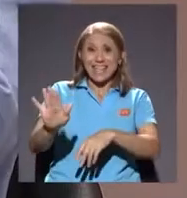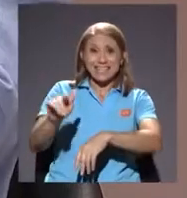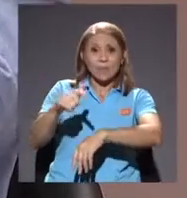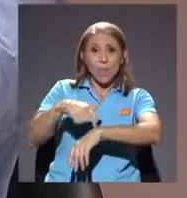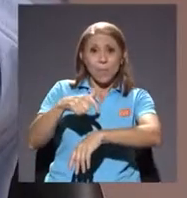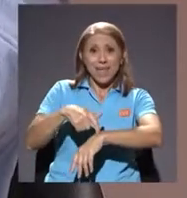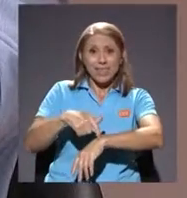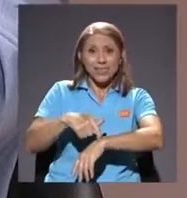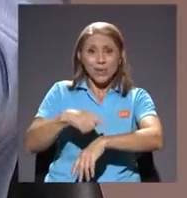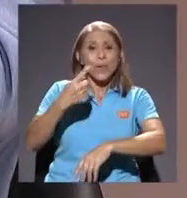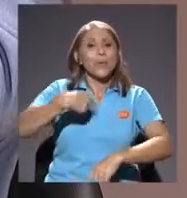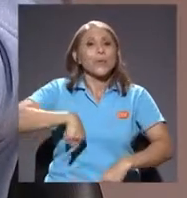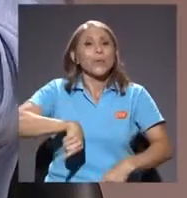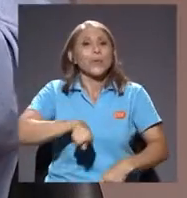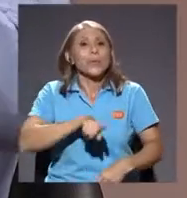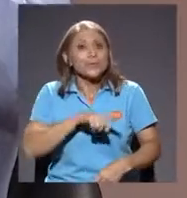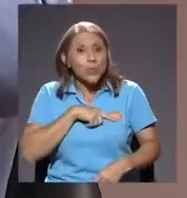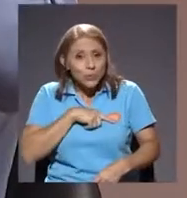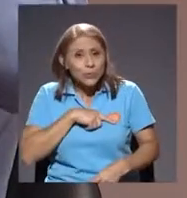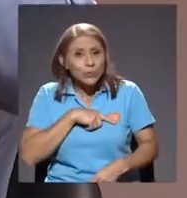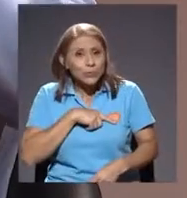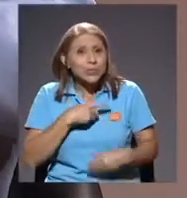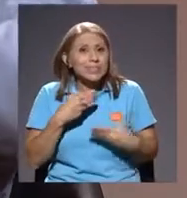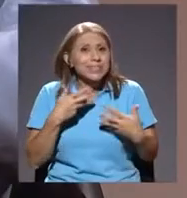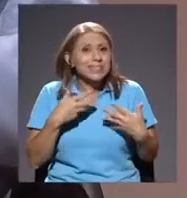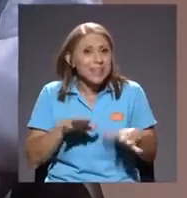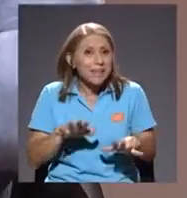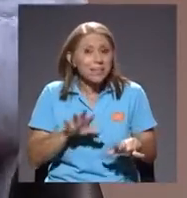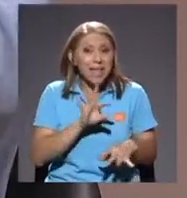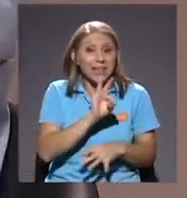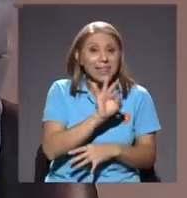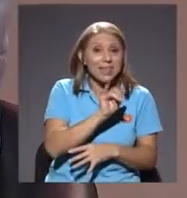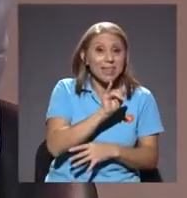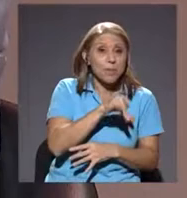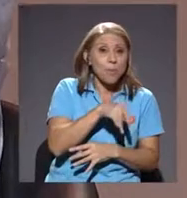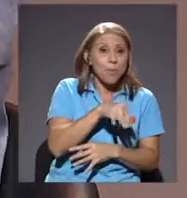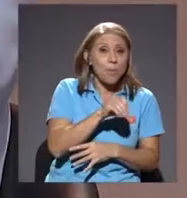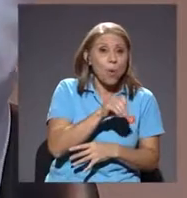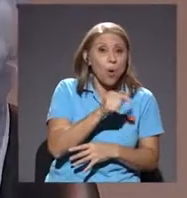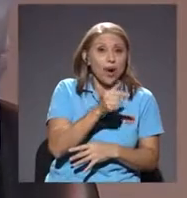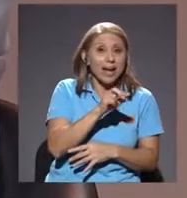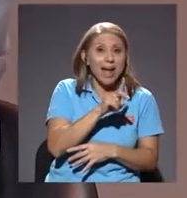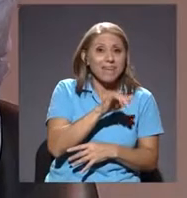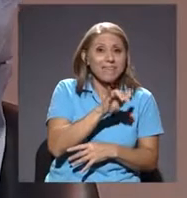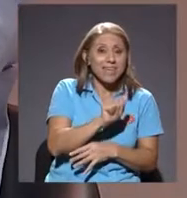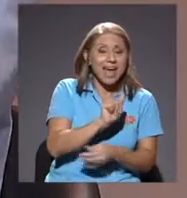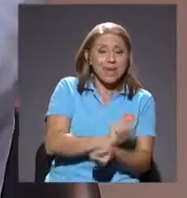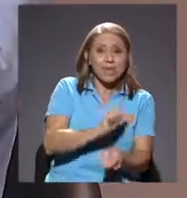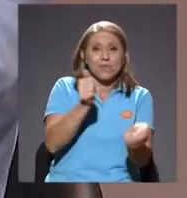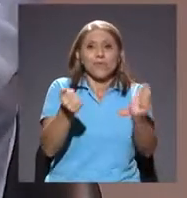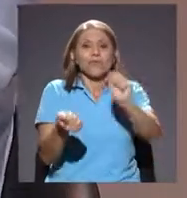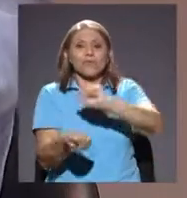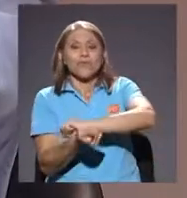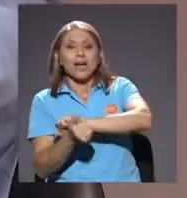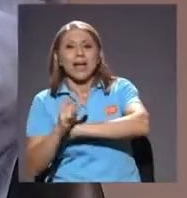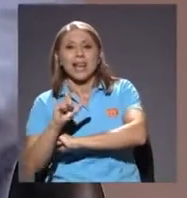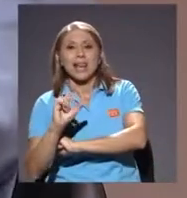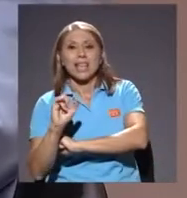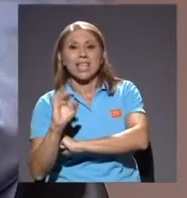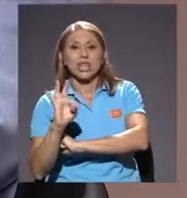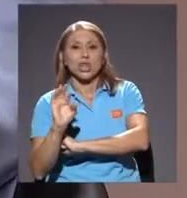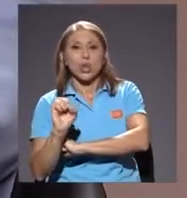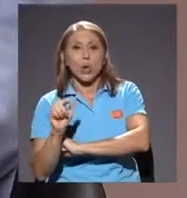invertido en pasar de la tipografía a la litografía decía al offset y mi hermano y yo